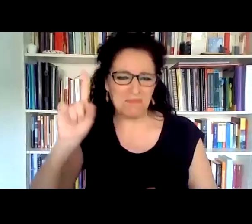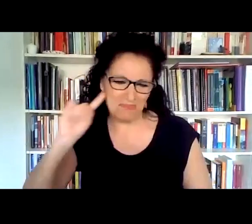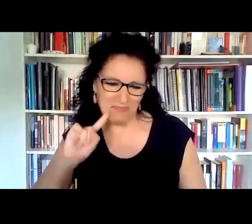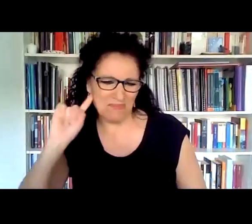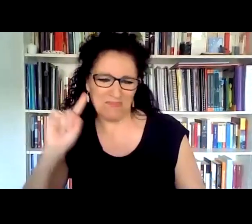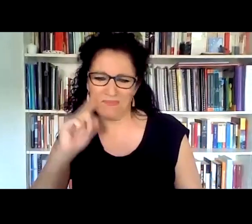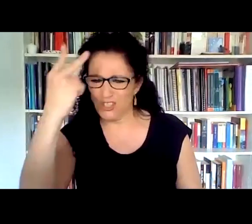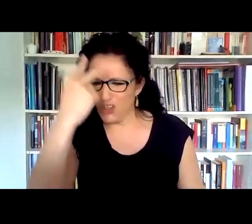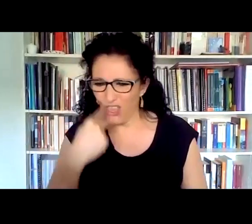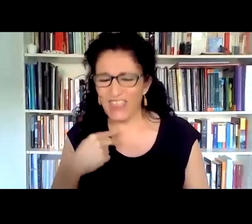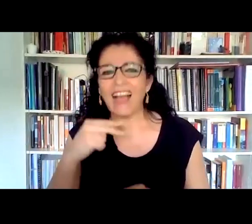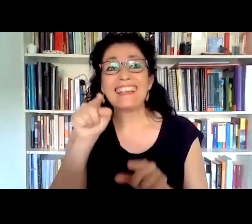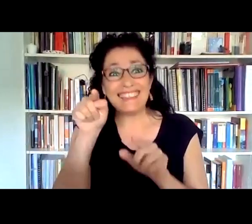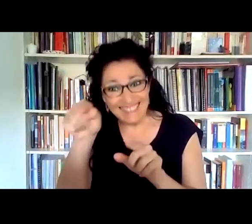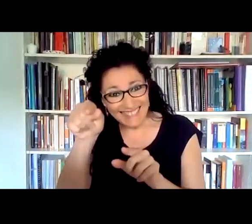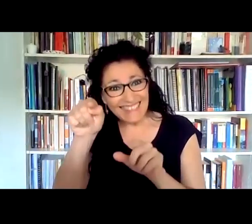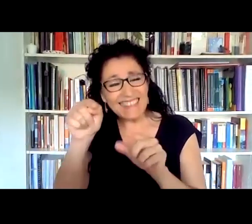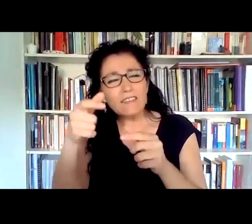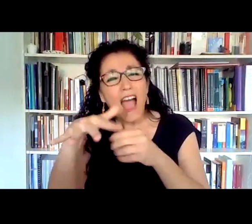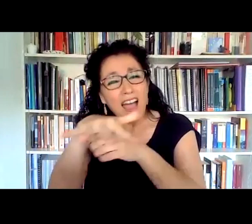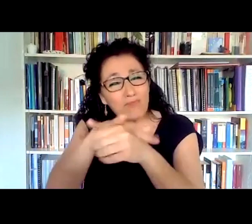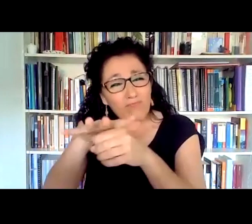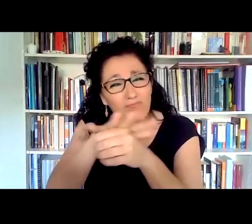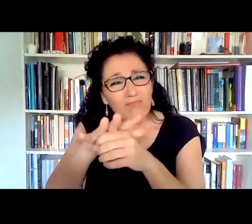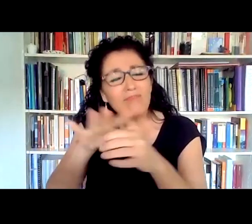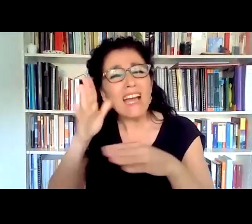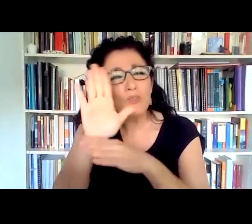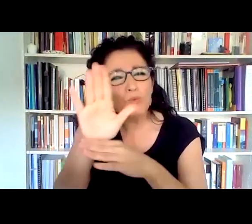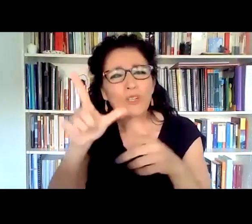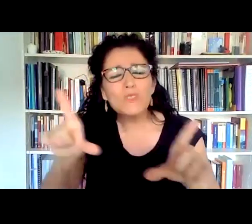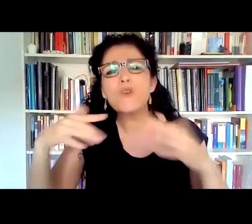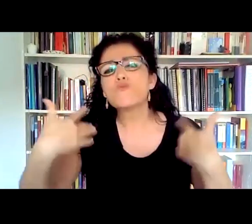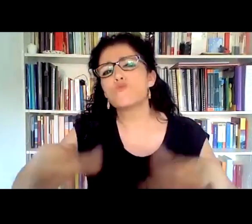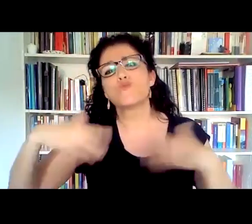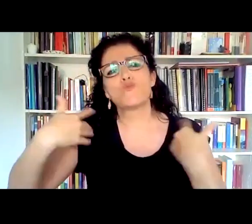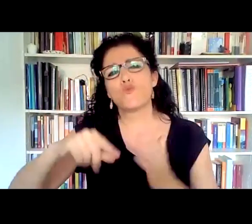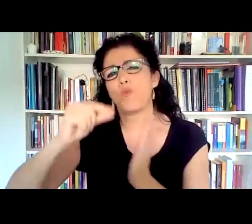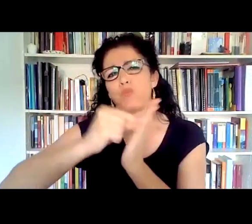En relación con las actitudes lingüísticas de la comunidad sorda y sordociega,